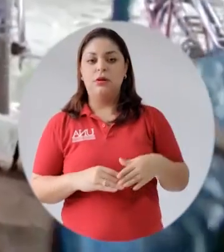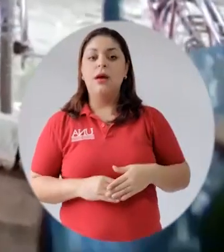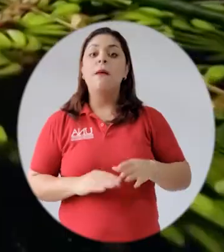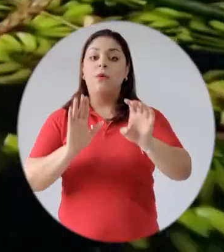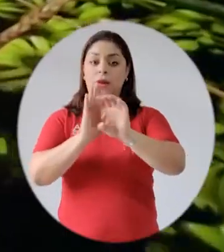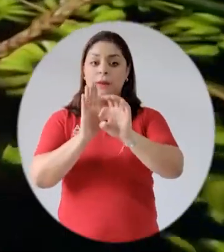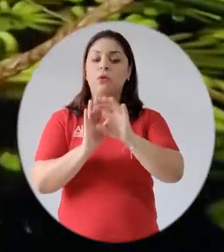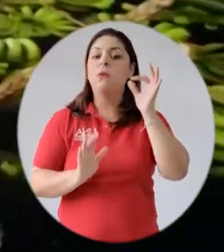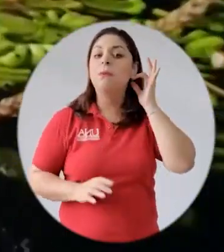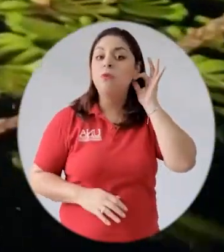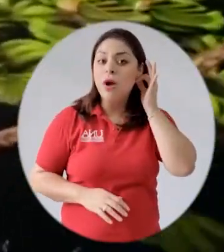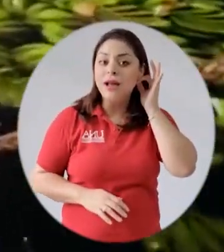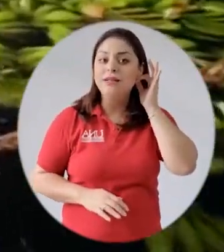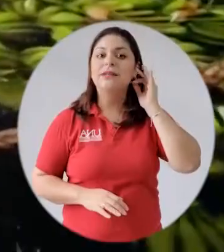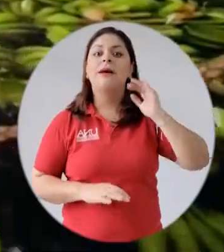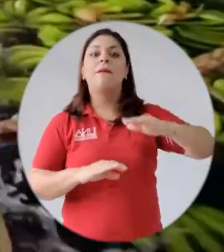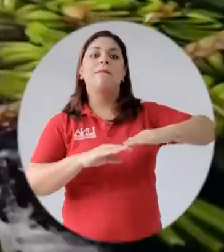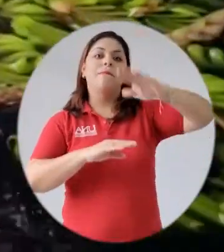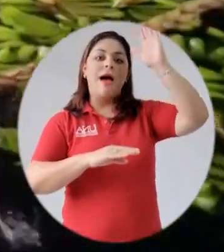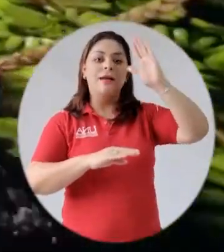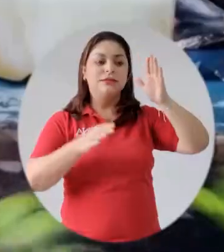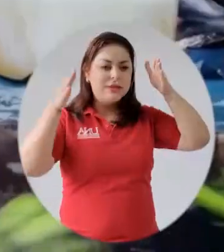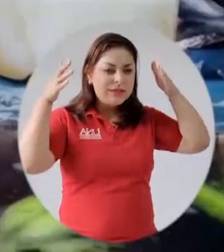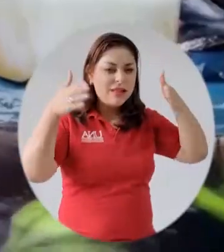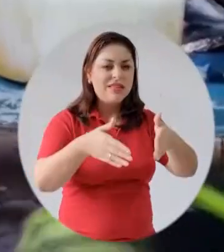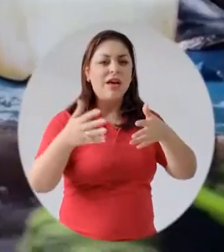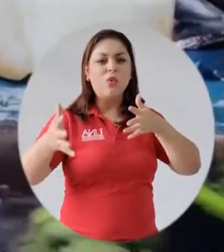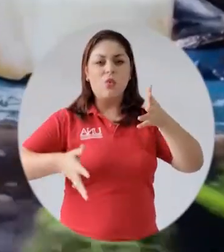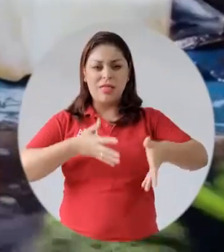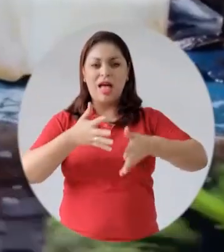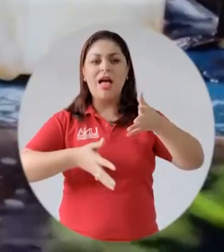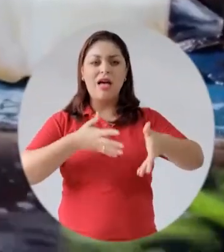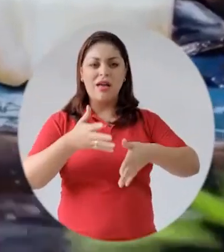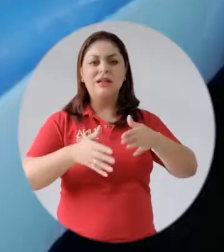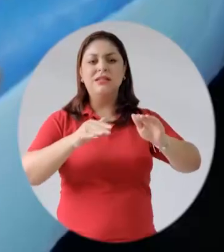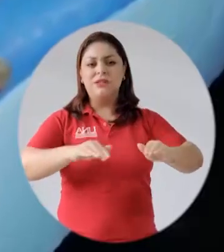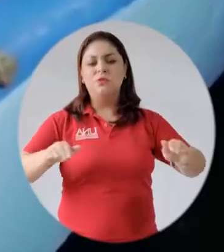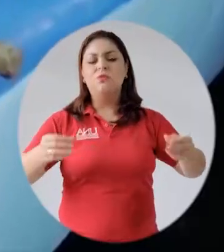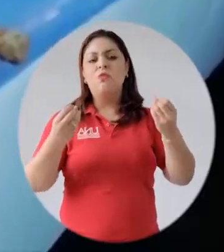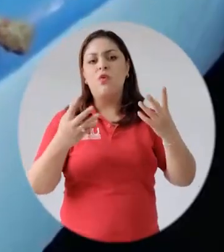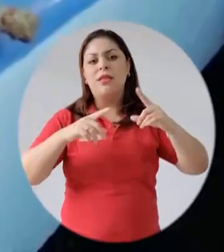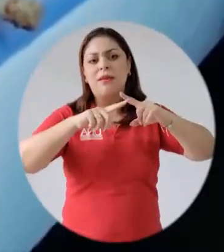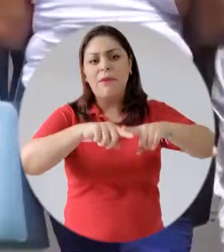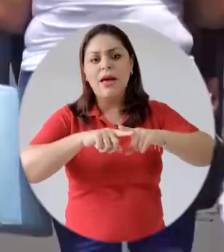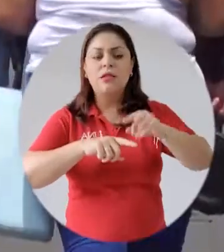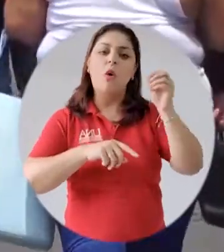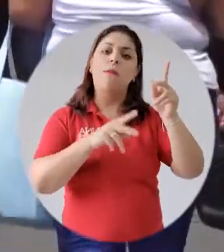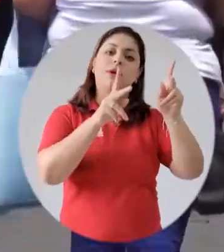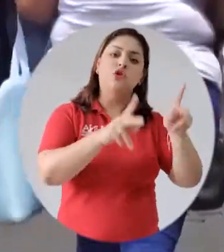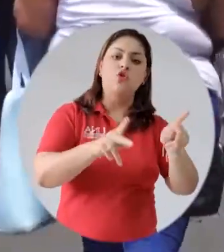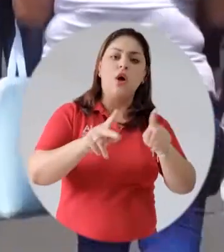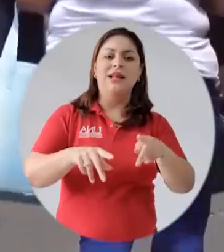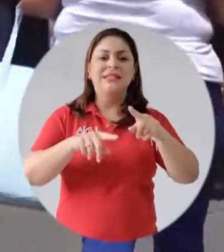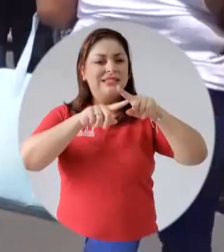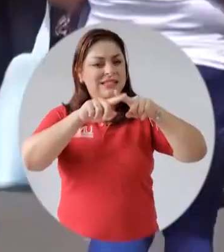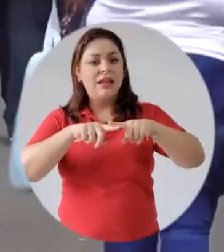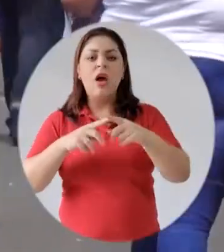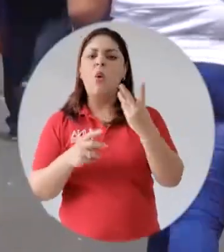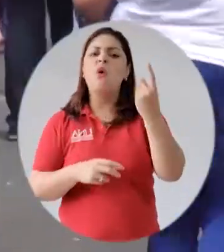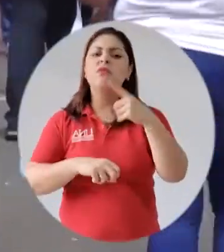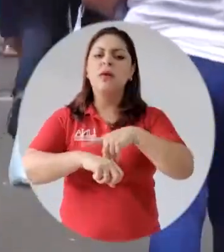trabajo doméstico no remunerado. Entonces estamos hablando de esa doble jornada. Y quería explicar esto porque es muy importante cuando hablamos de